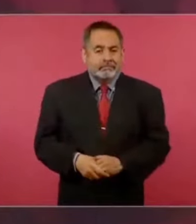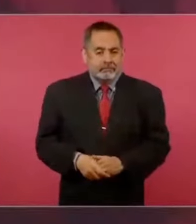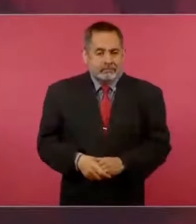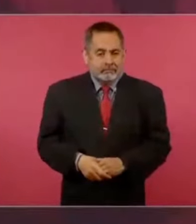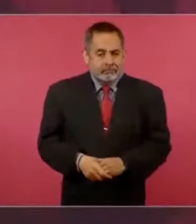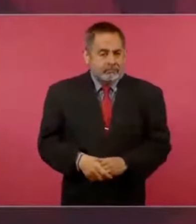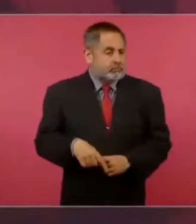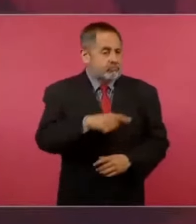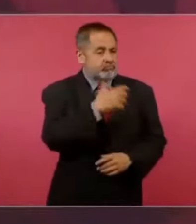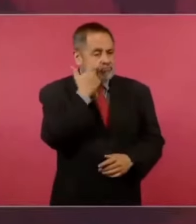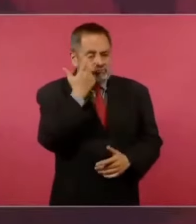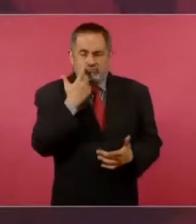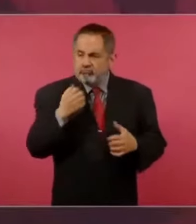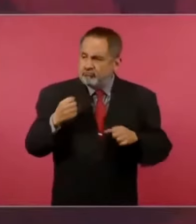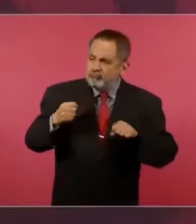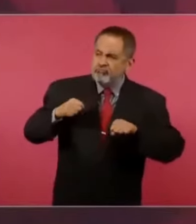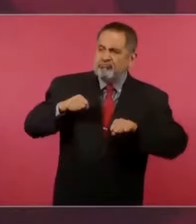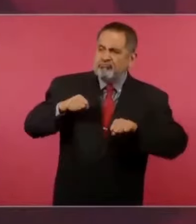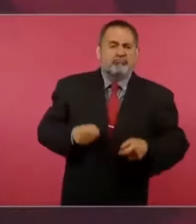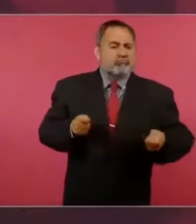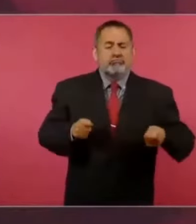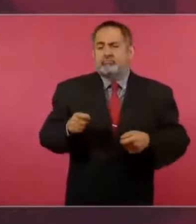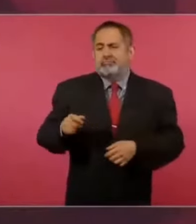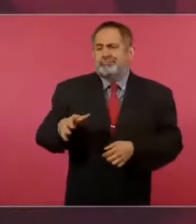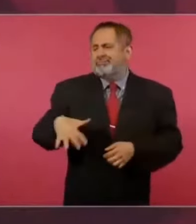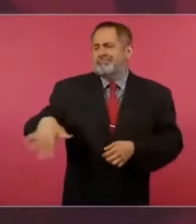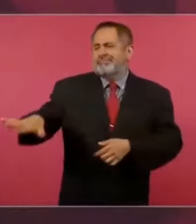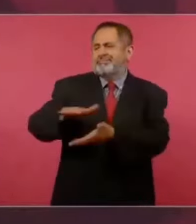el poder sin pueblo?